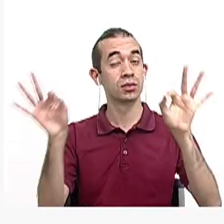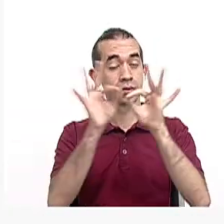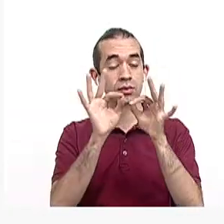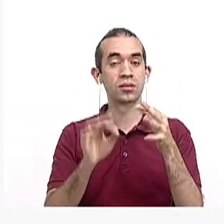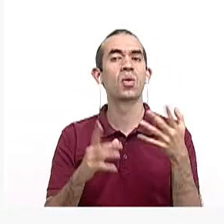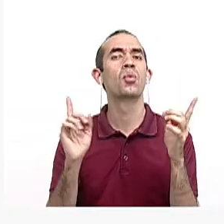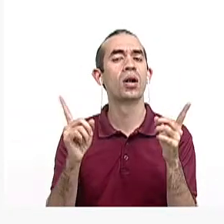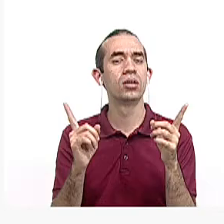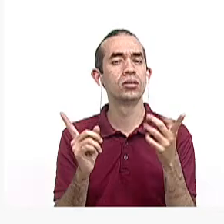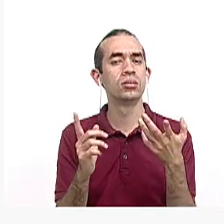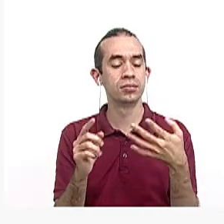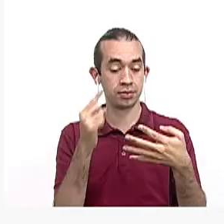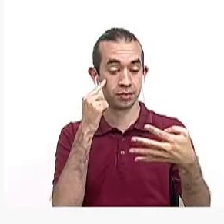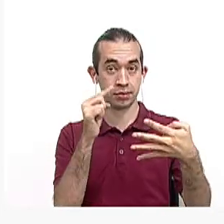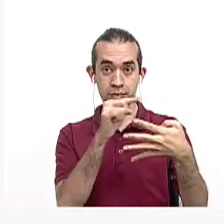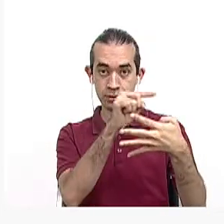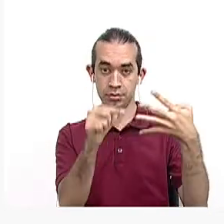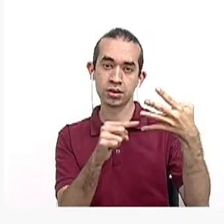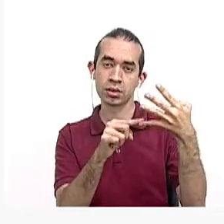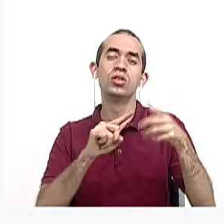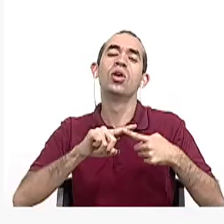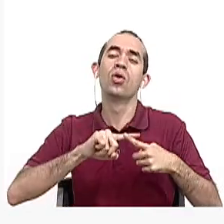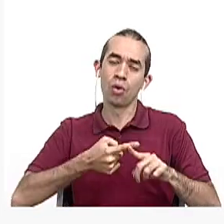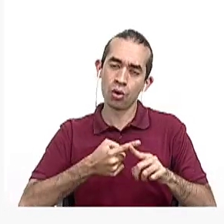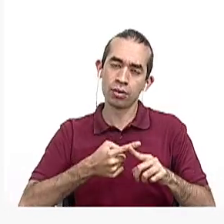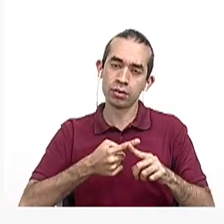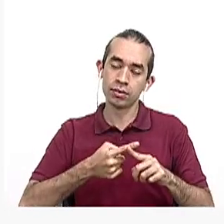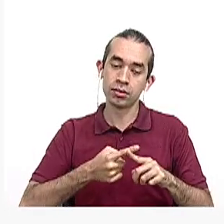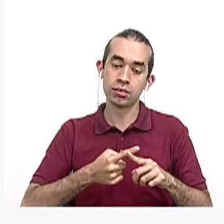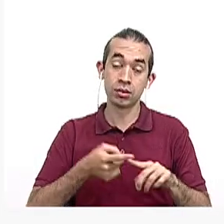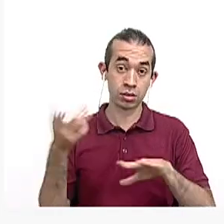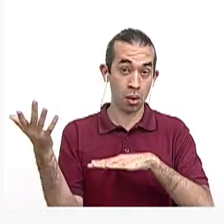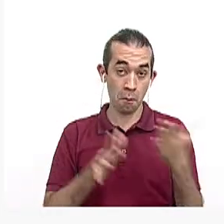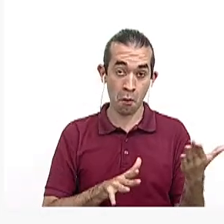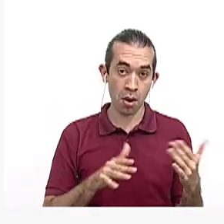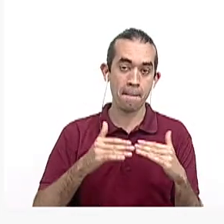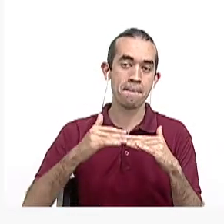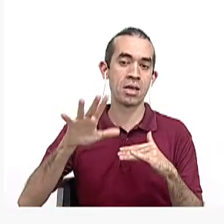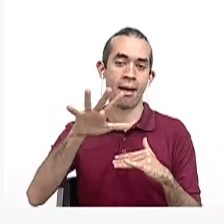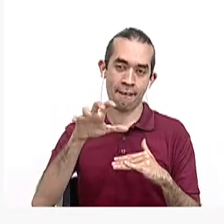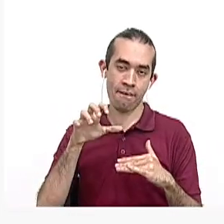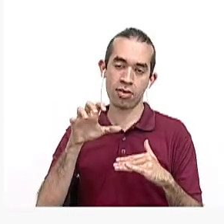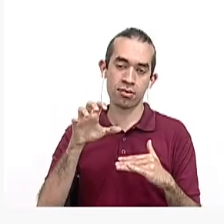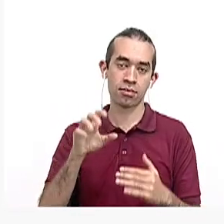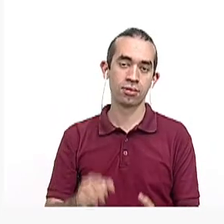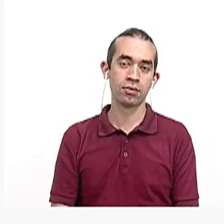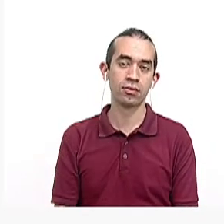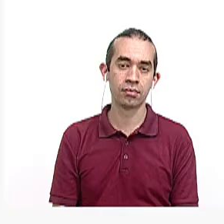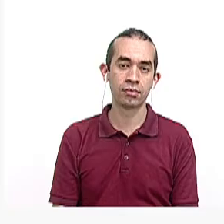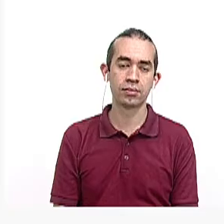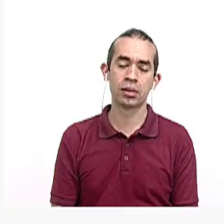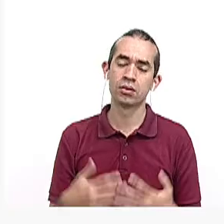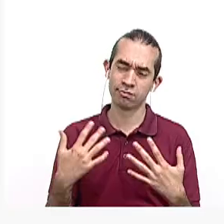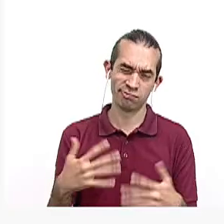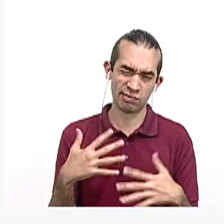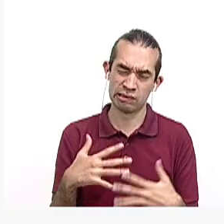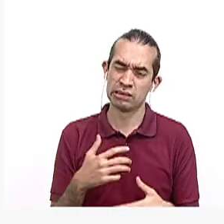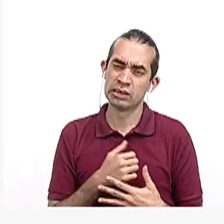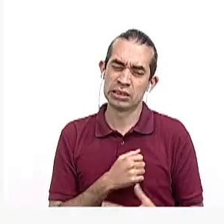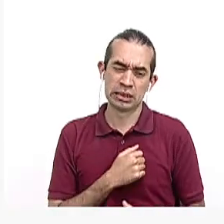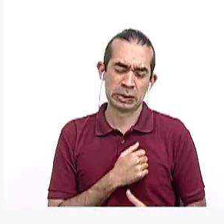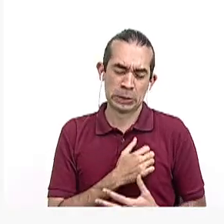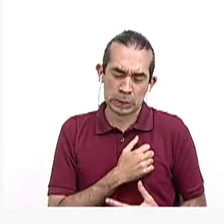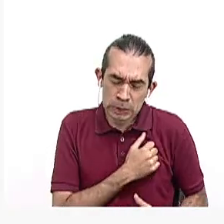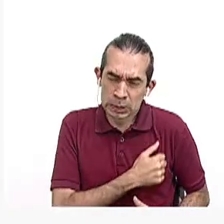creo que es el más importante de todos y el más doloroso, y es que más de 500 personas perdieron la vida. Eso es algo evidentemente muy